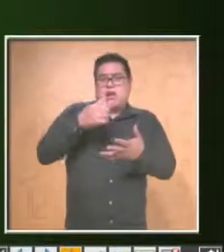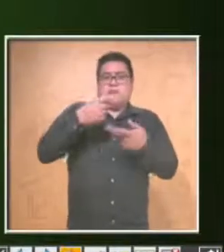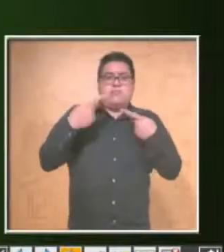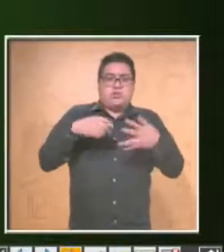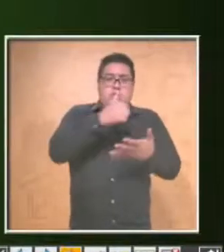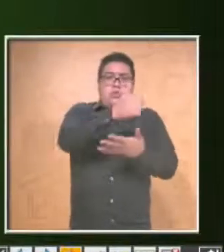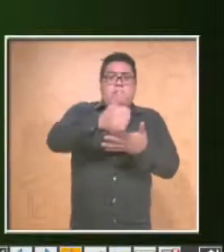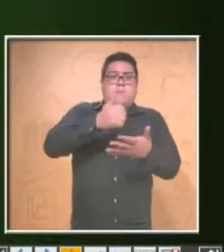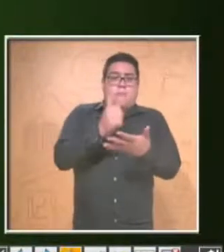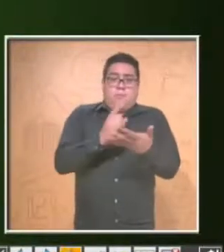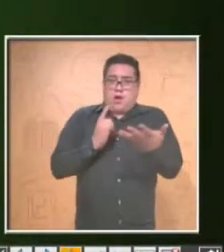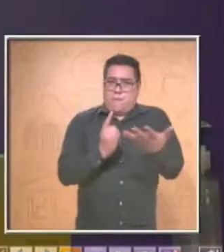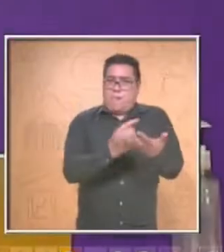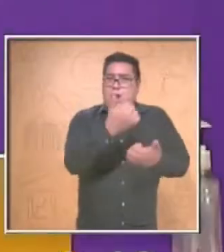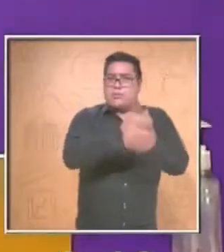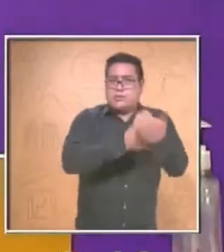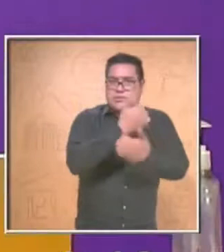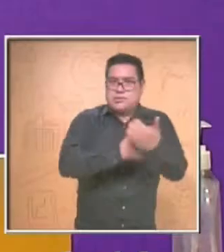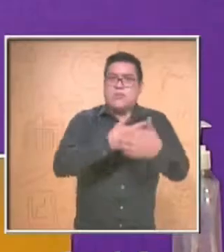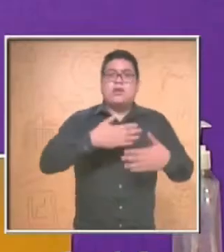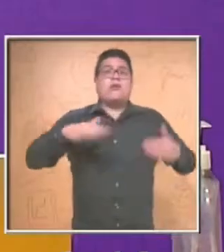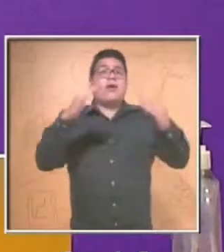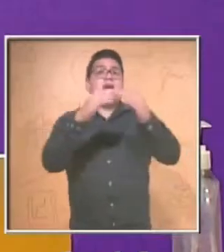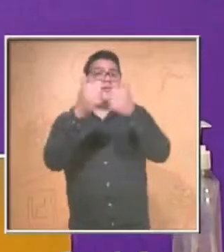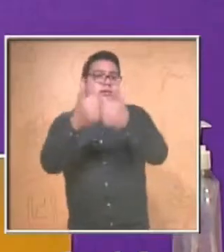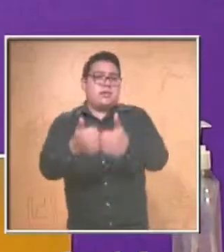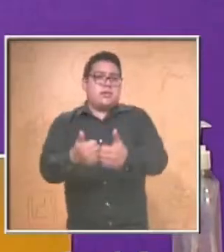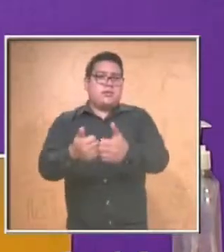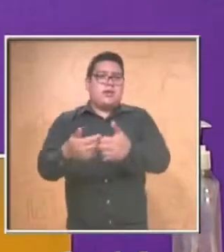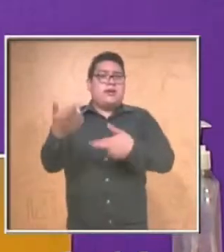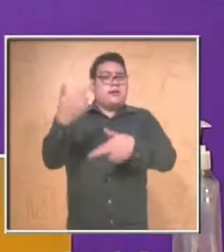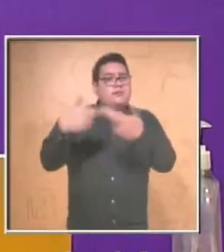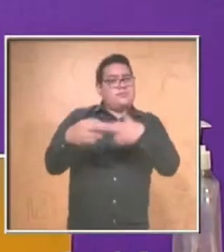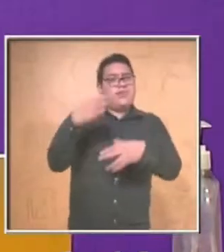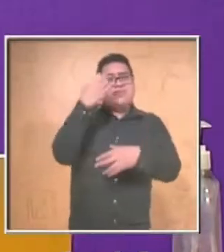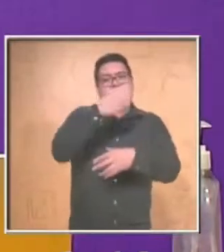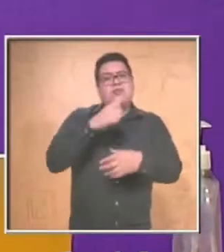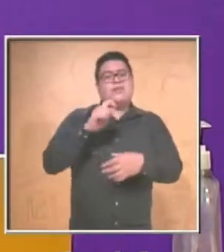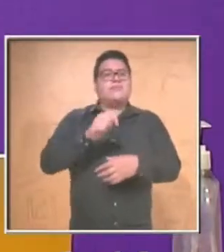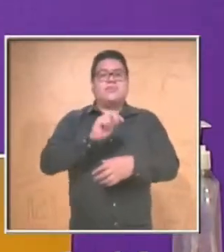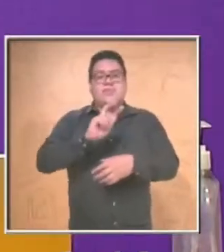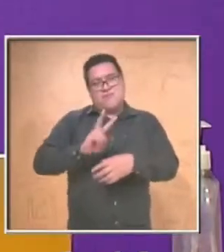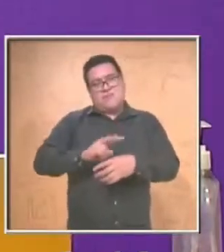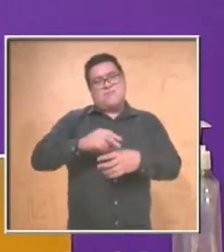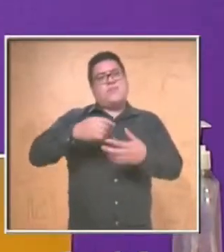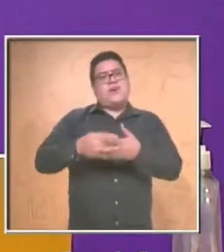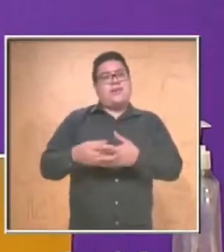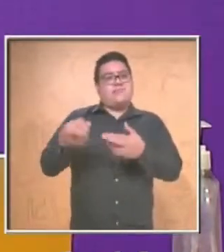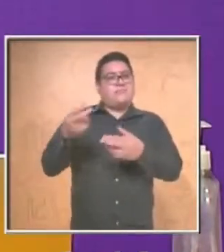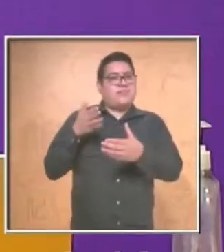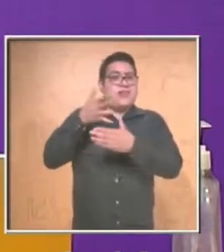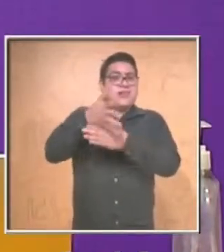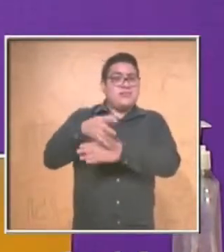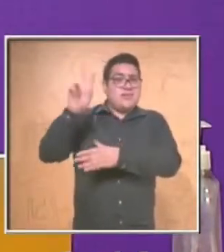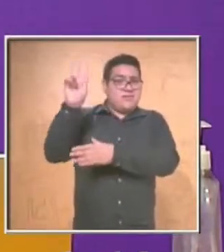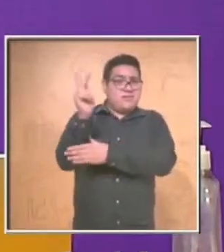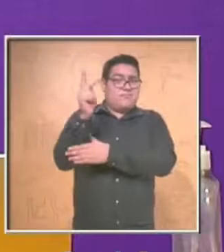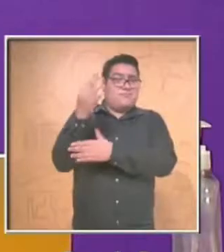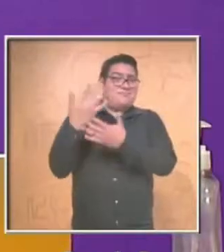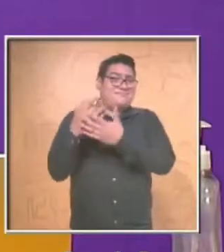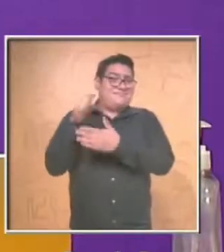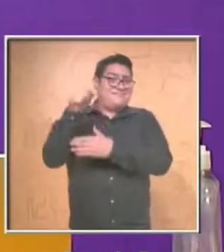Quédate en casa, regresamos en un momento más, estamos en Escuela TV en el programa de apoyo para el ingreso a educación media superior. Aquí te